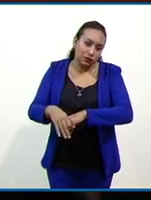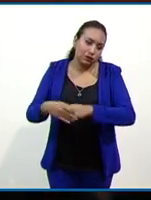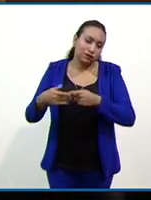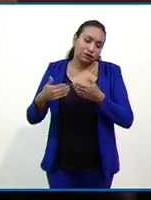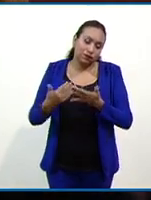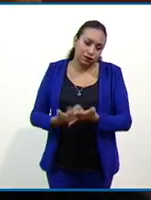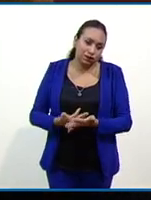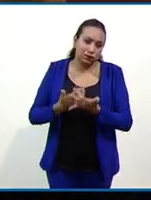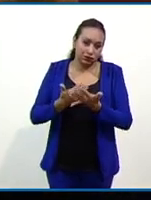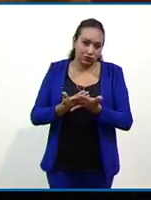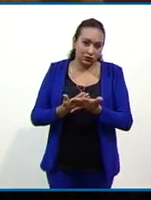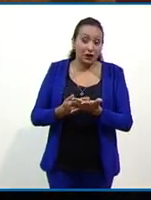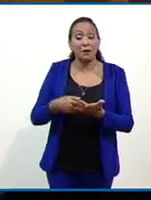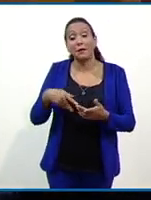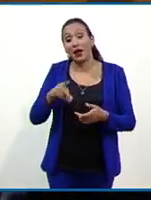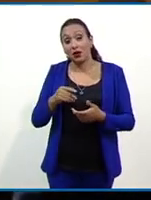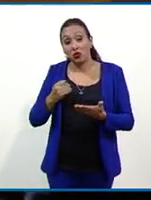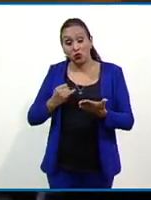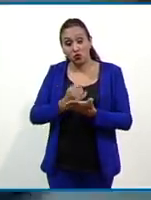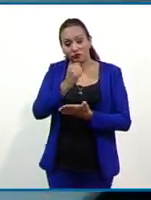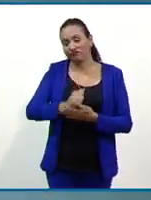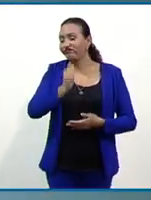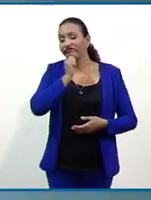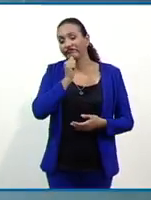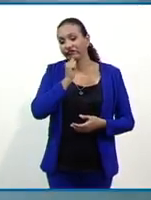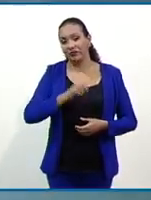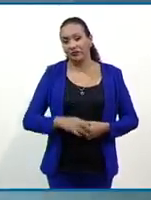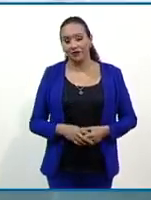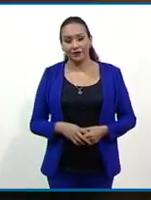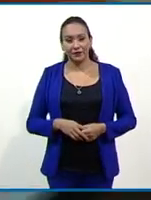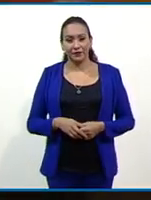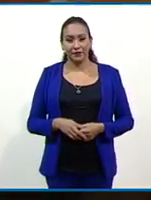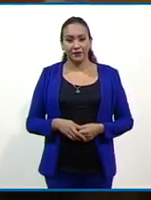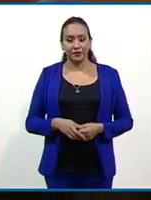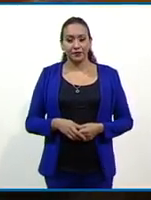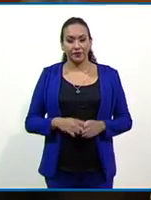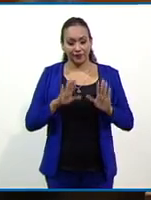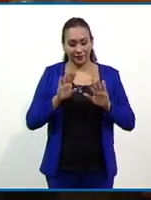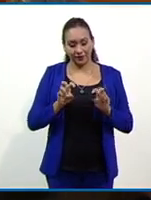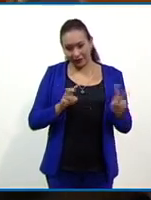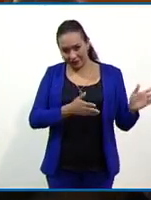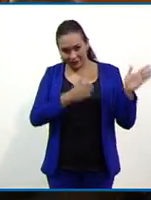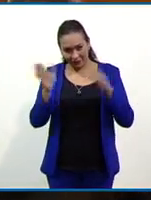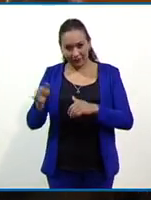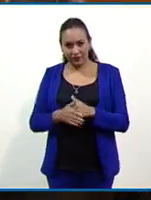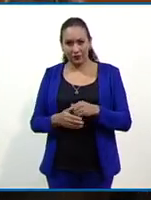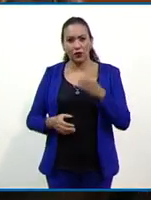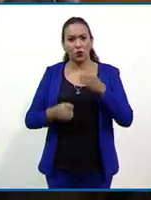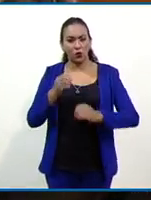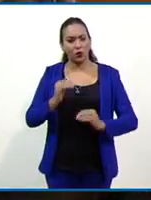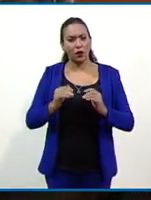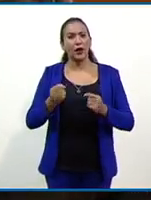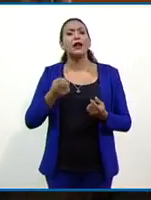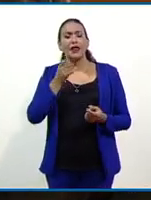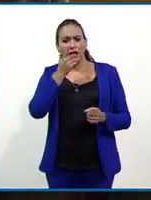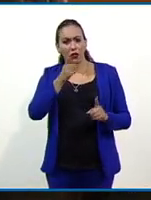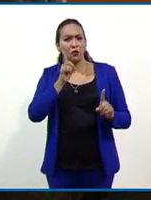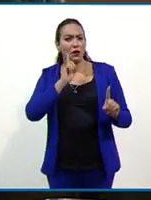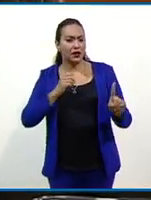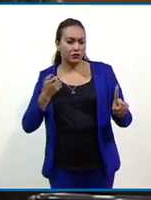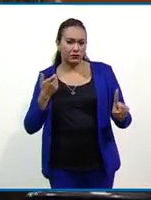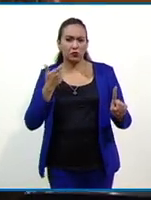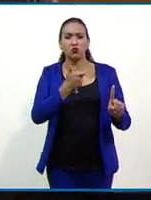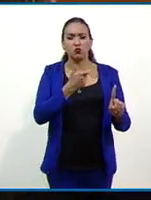primera sala, no podrán ser resueltos. En otro asunto, la sala otorgó el amparo a una persona que solicitó